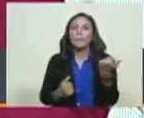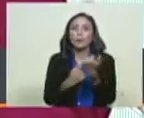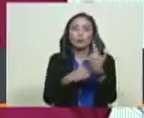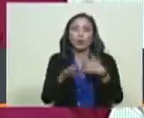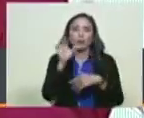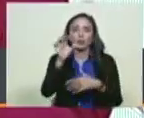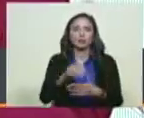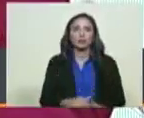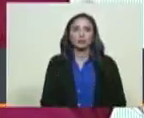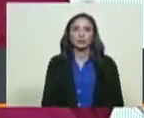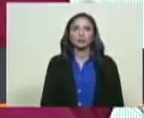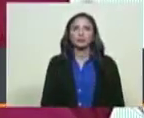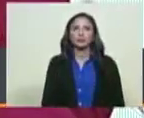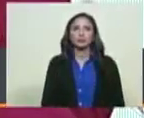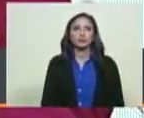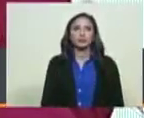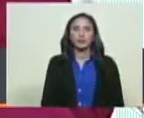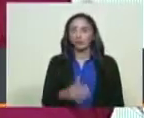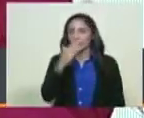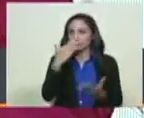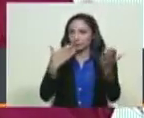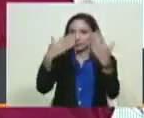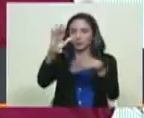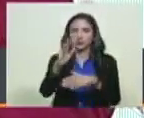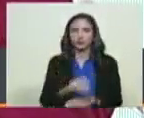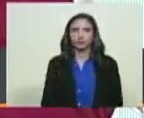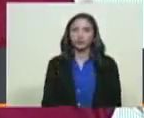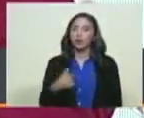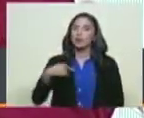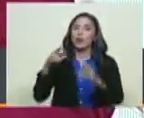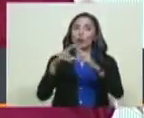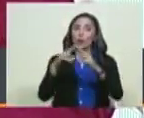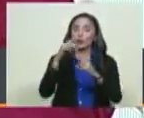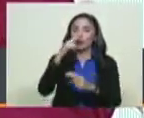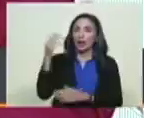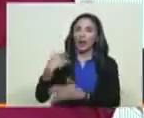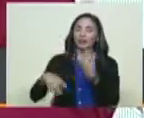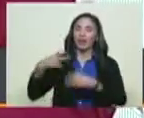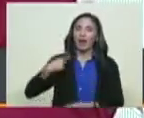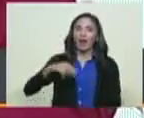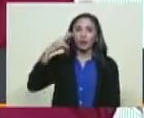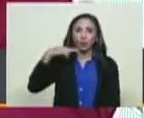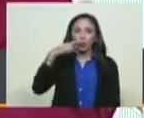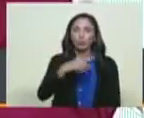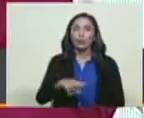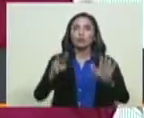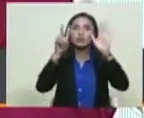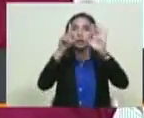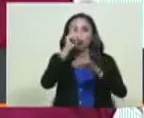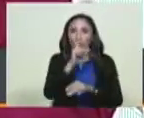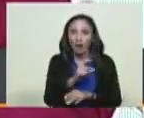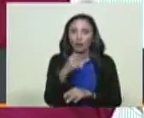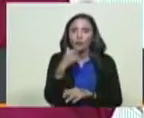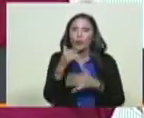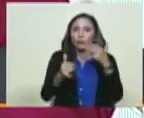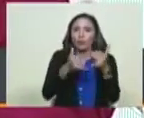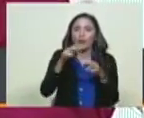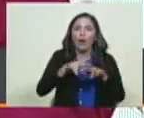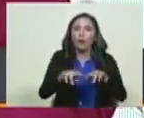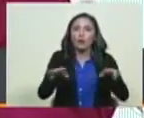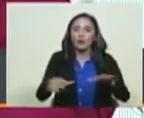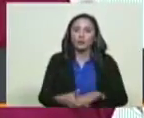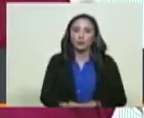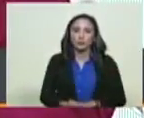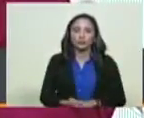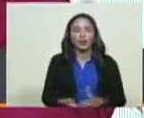y los que faltan yo conocí a aristóbulo cuando yo tenía siete años aristóbulo era